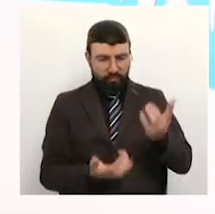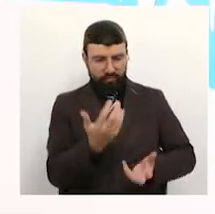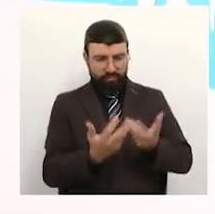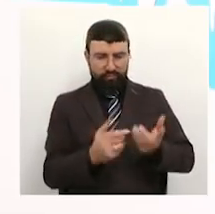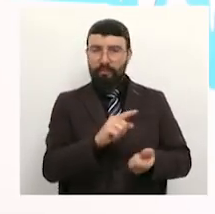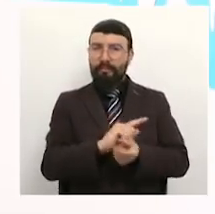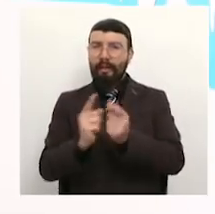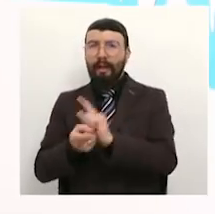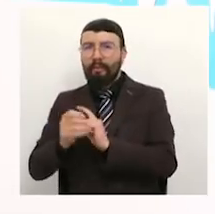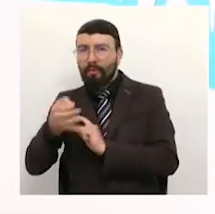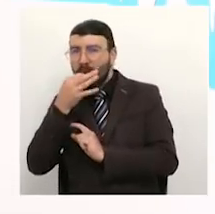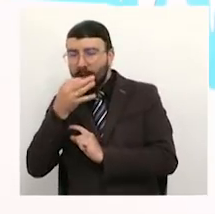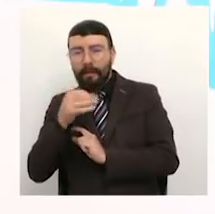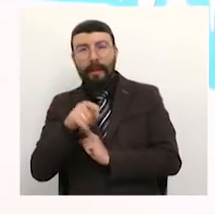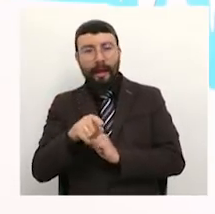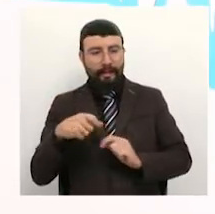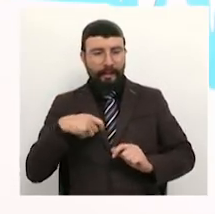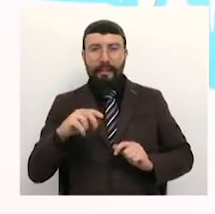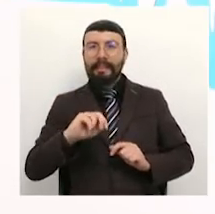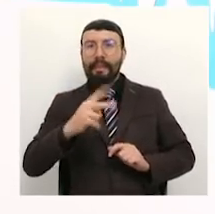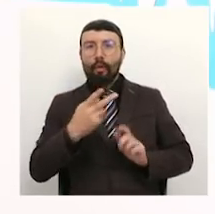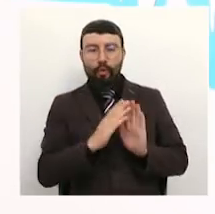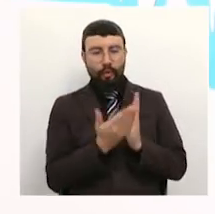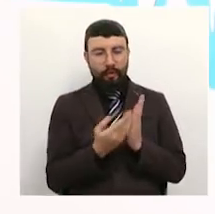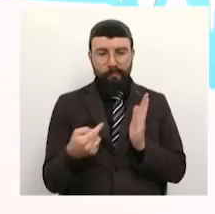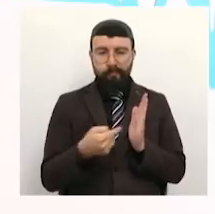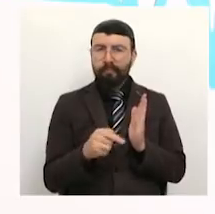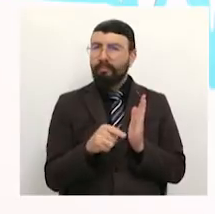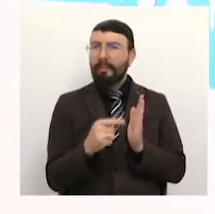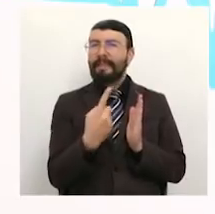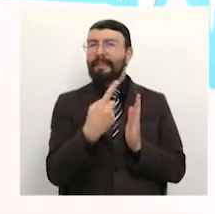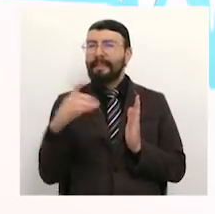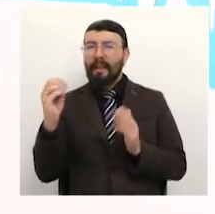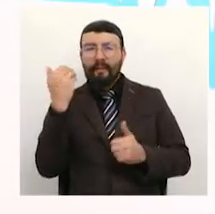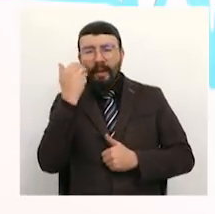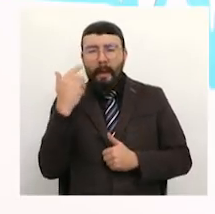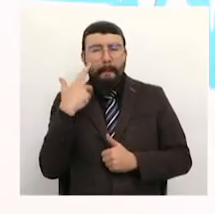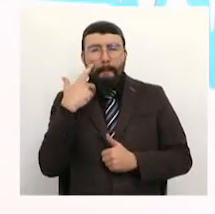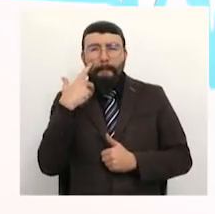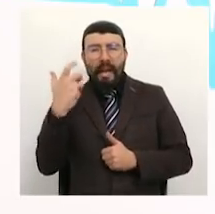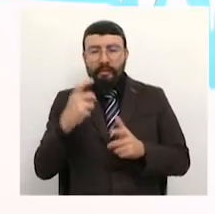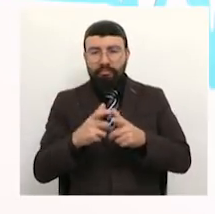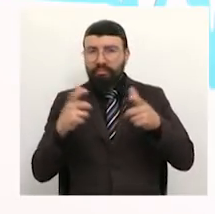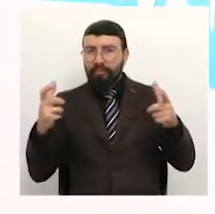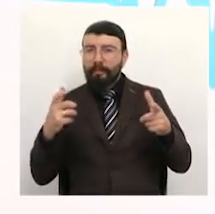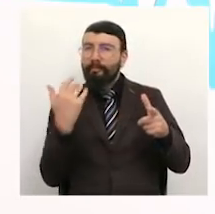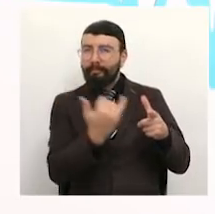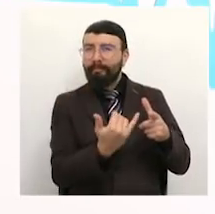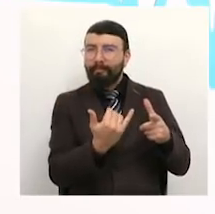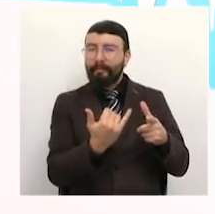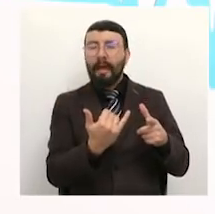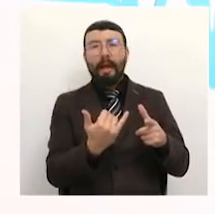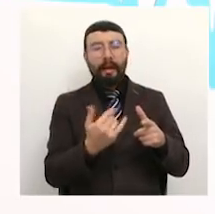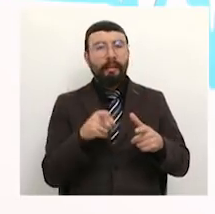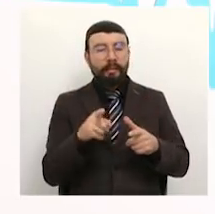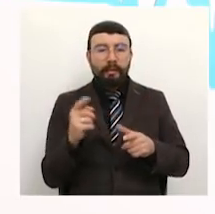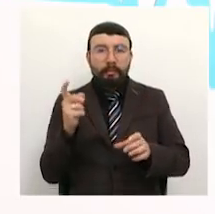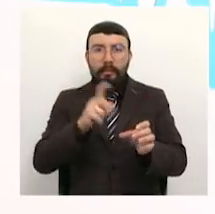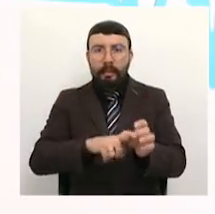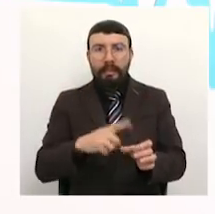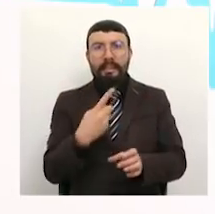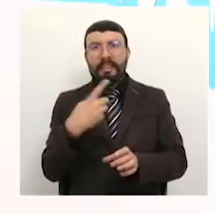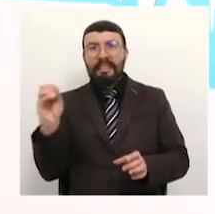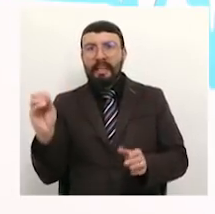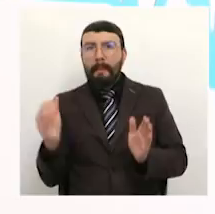viene con un segundo libro que se llama las 100 enfermedades más frecuentes hemos llegado a 100 mil copias